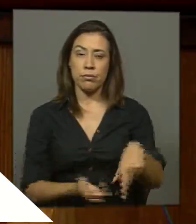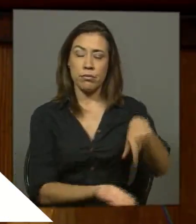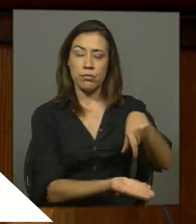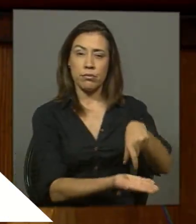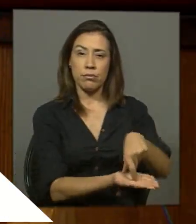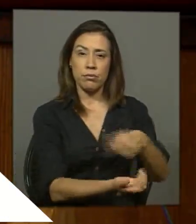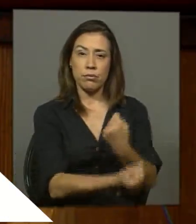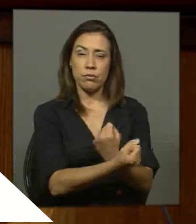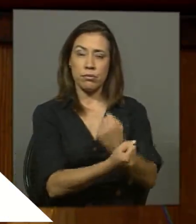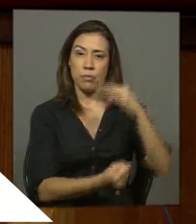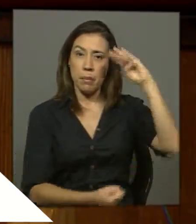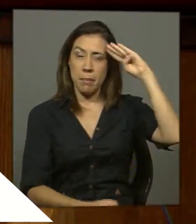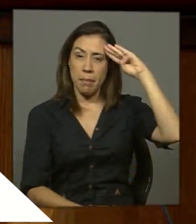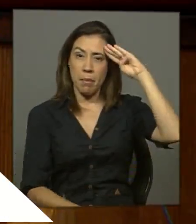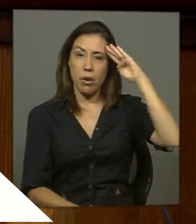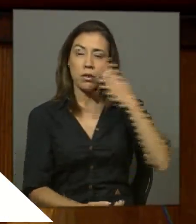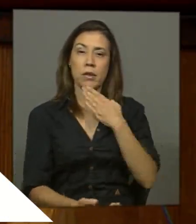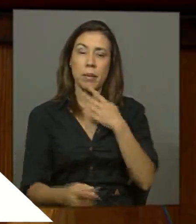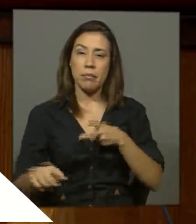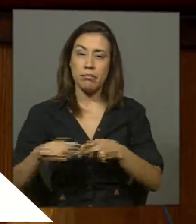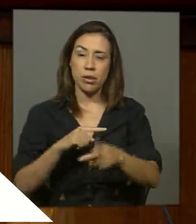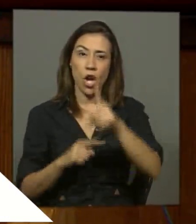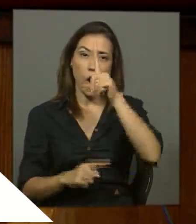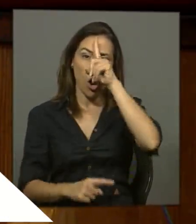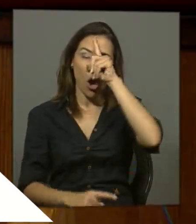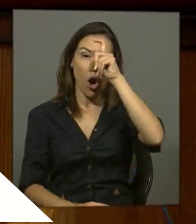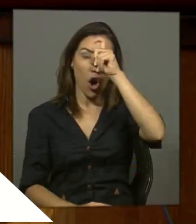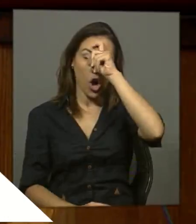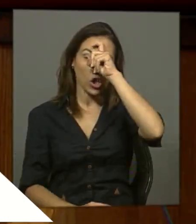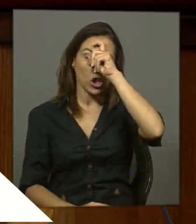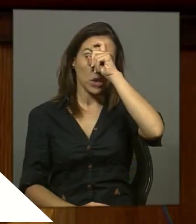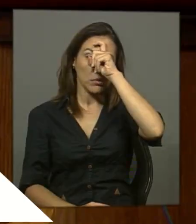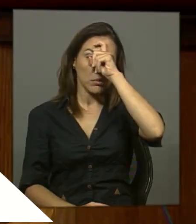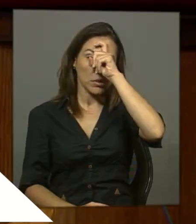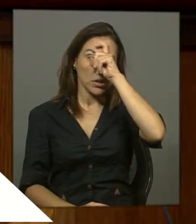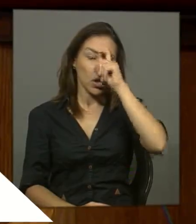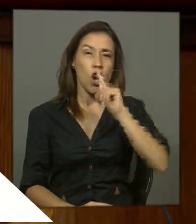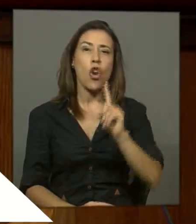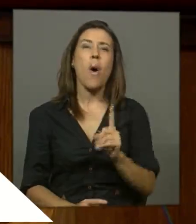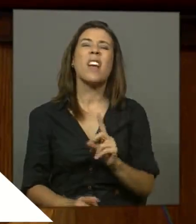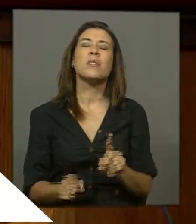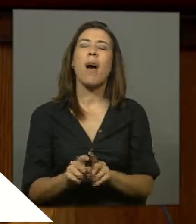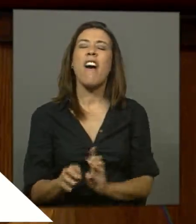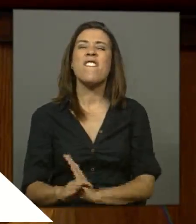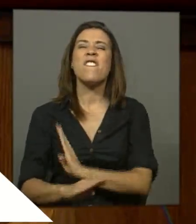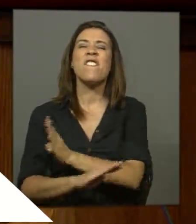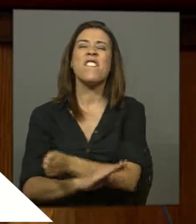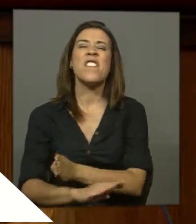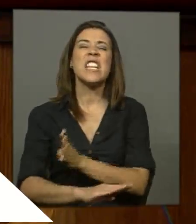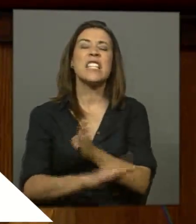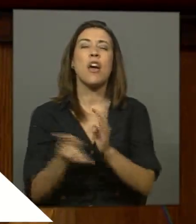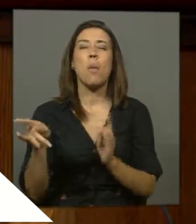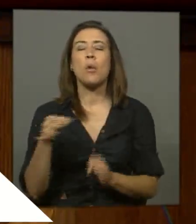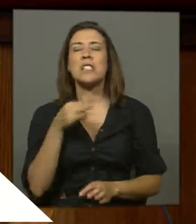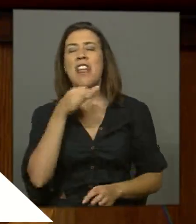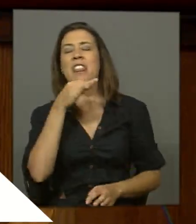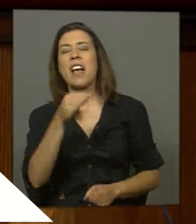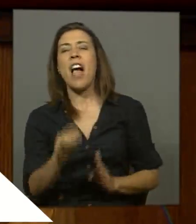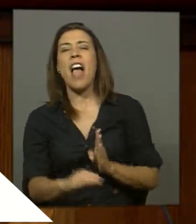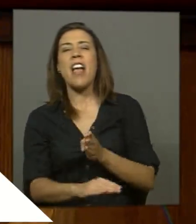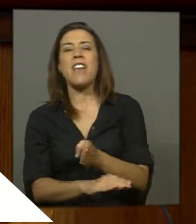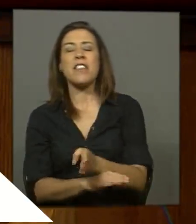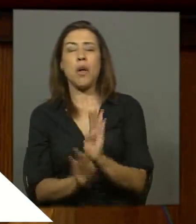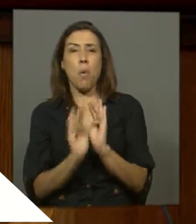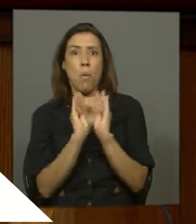policial y un hospital no se trata de visitas como usted señala de visitas